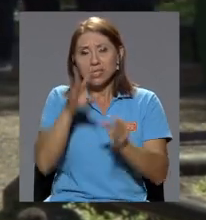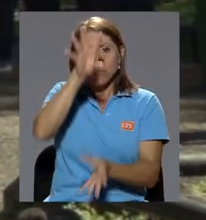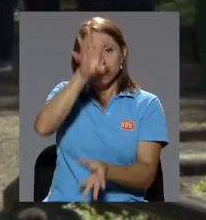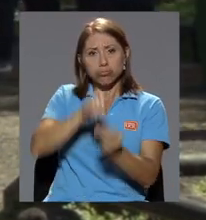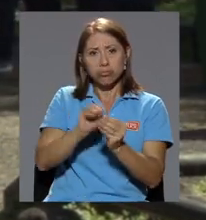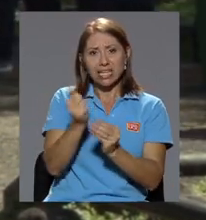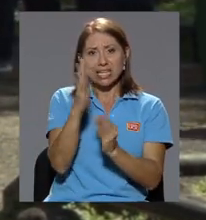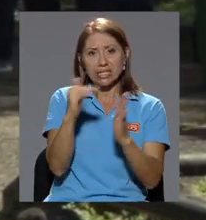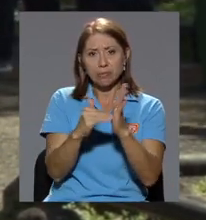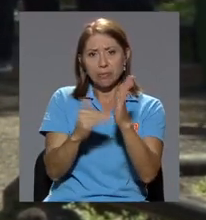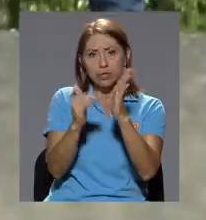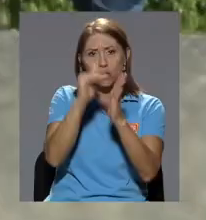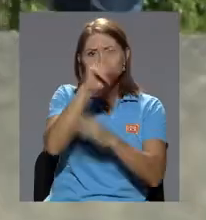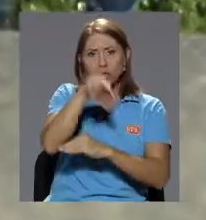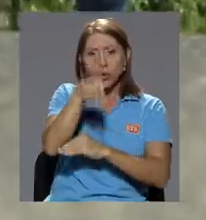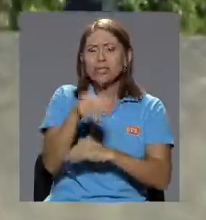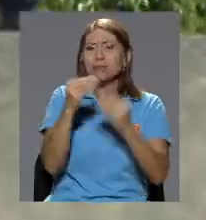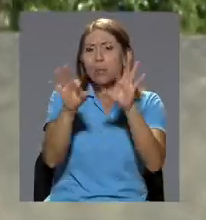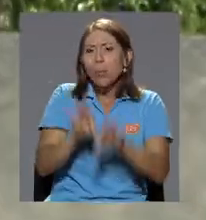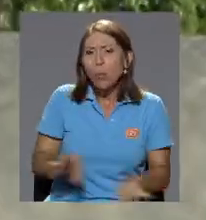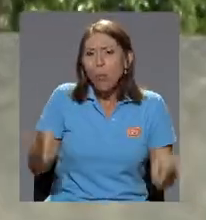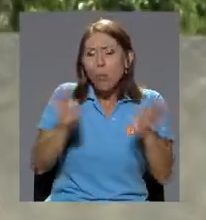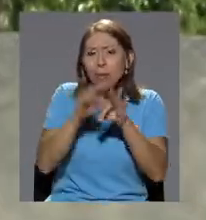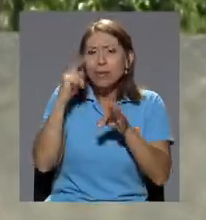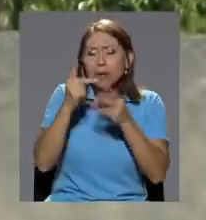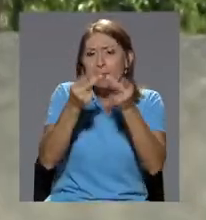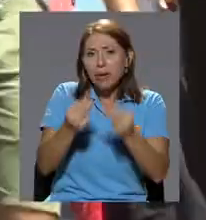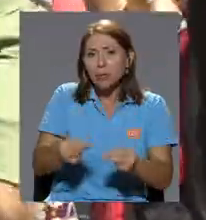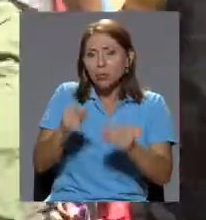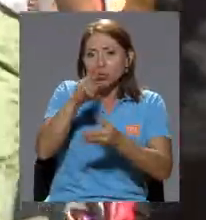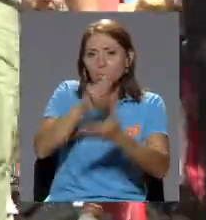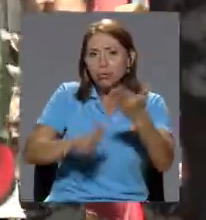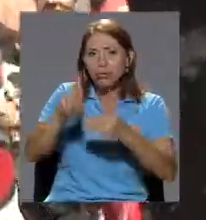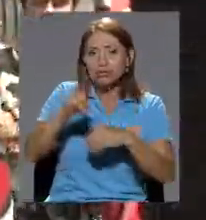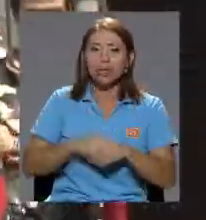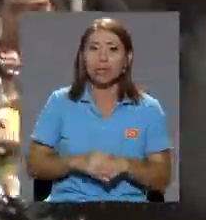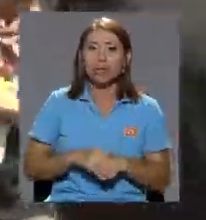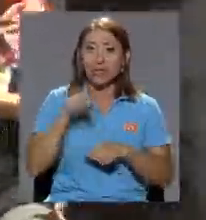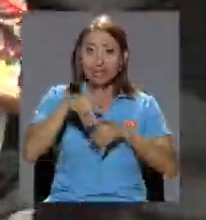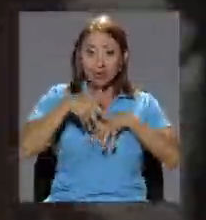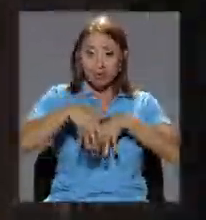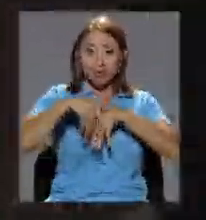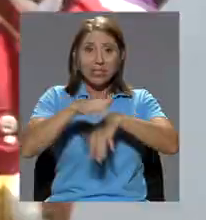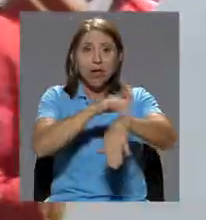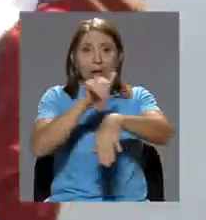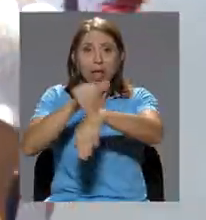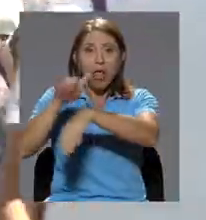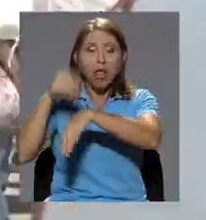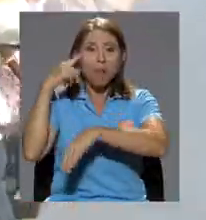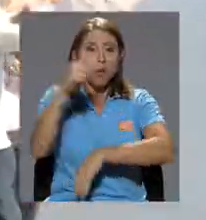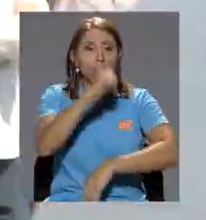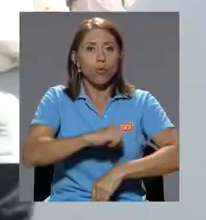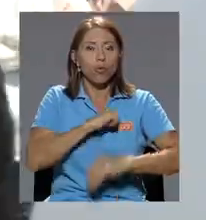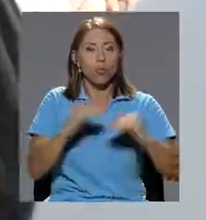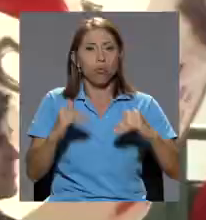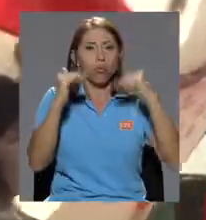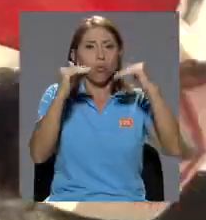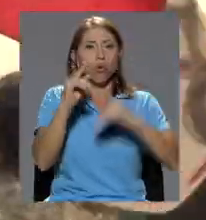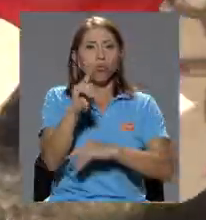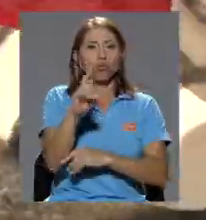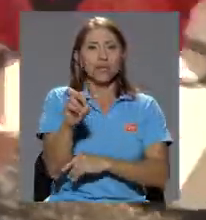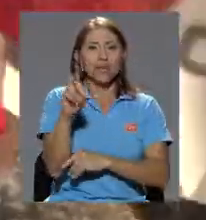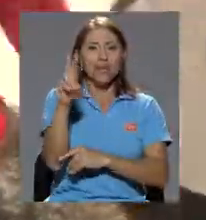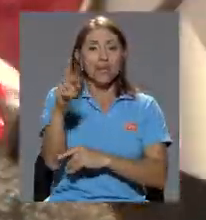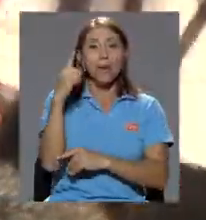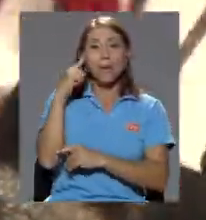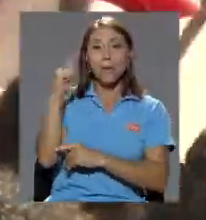millones de colones, que son de suma importancia para el presupuesto de la universidad. La movilización fue convocada por la rectoría de la UCR ante